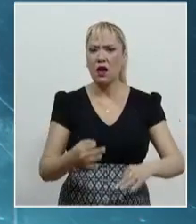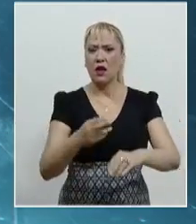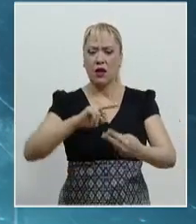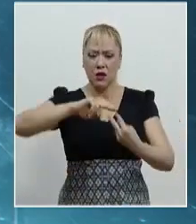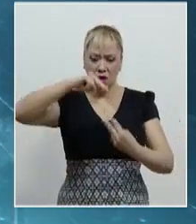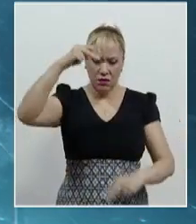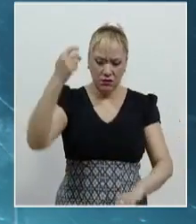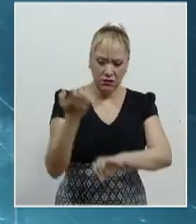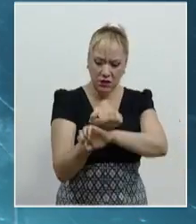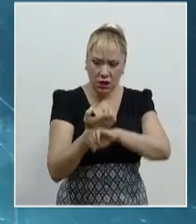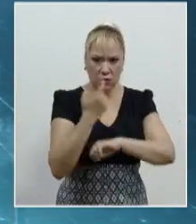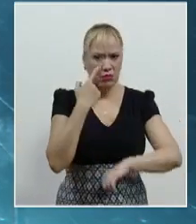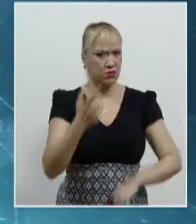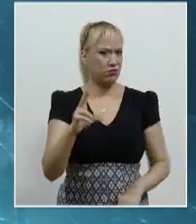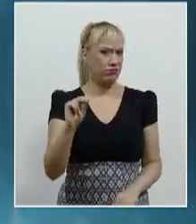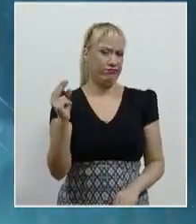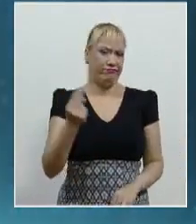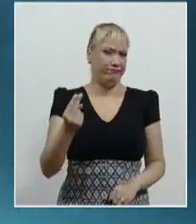genética.